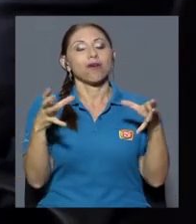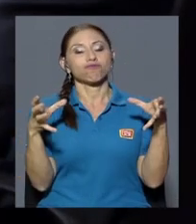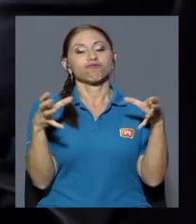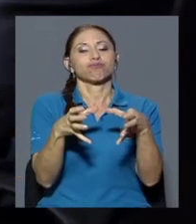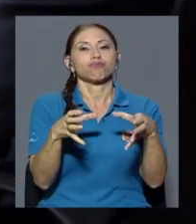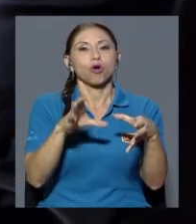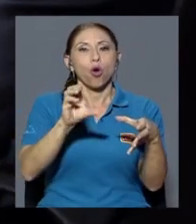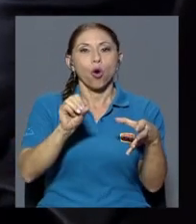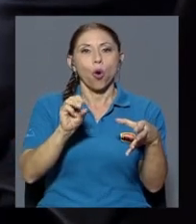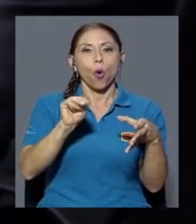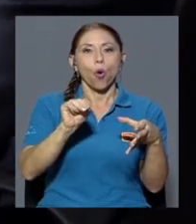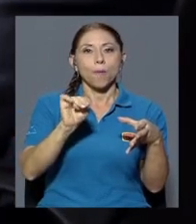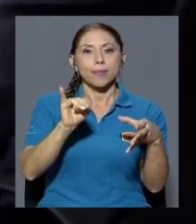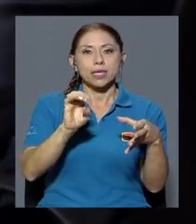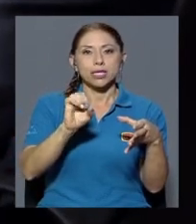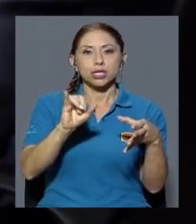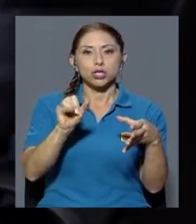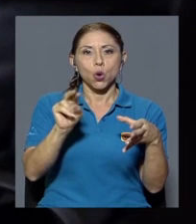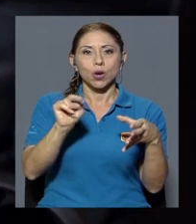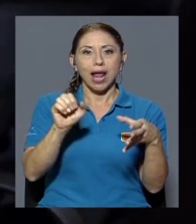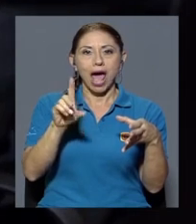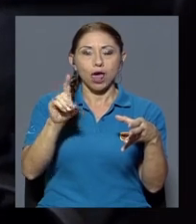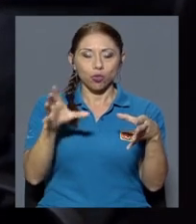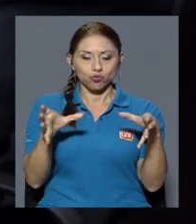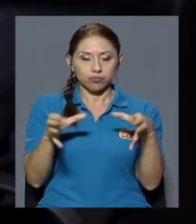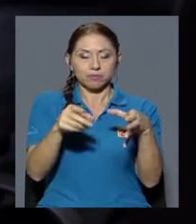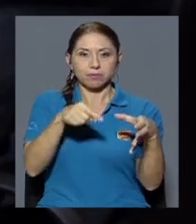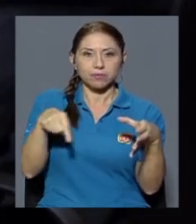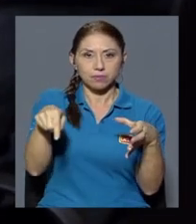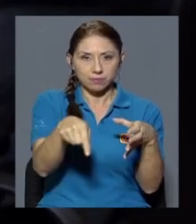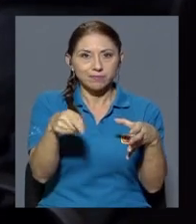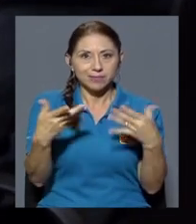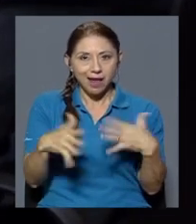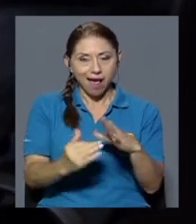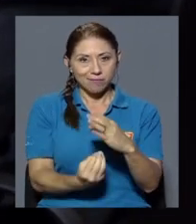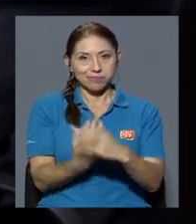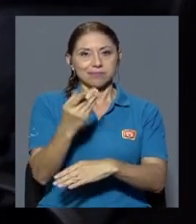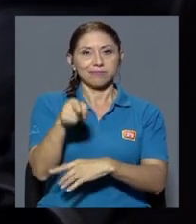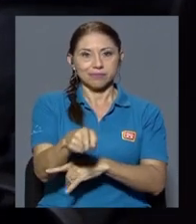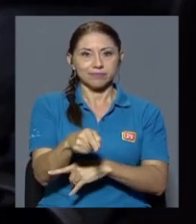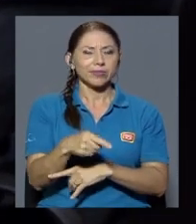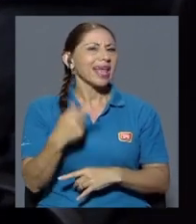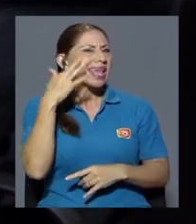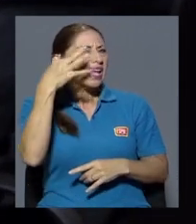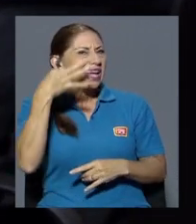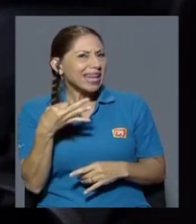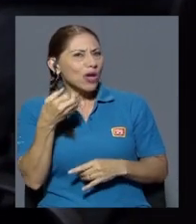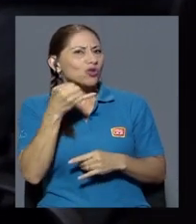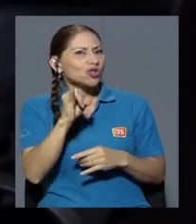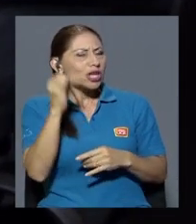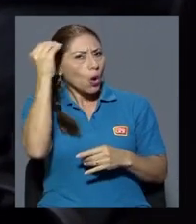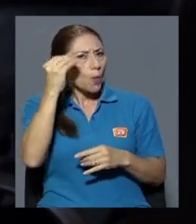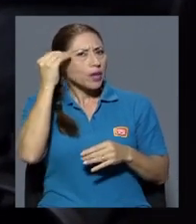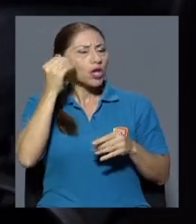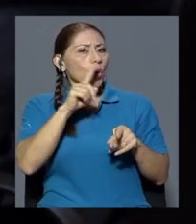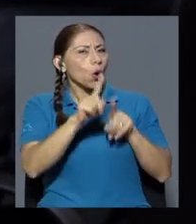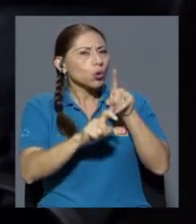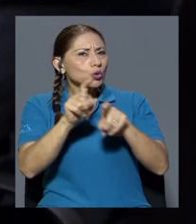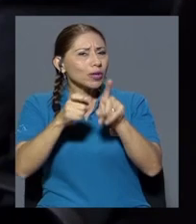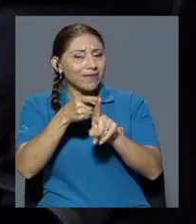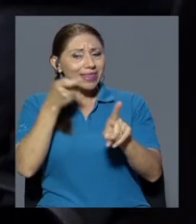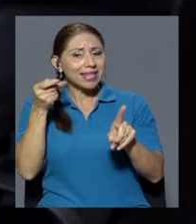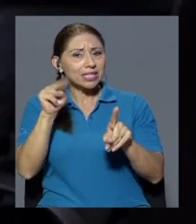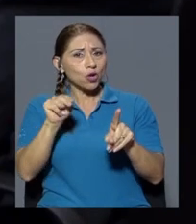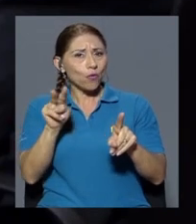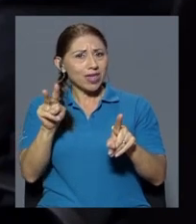en esa en esa medida cuál es la quisiera hacer una observación nada más luis creo que sí la opinión consultiva se resolvió desde noviembre el hecho de que haya